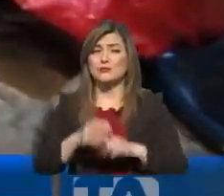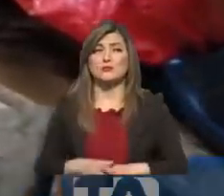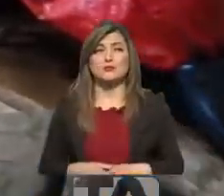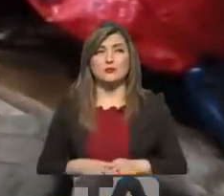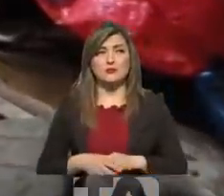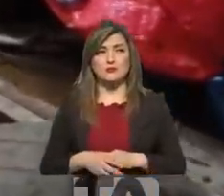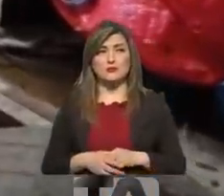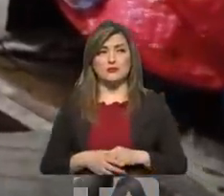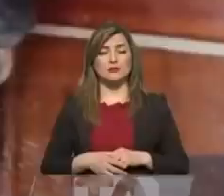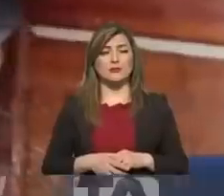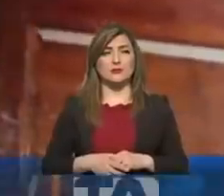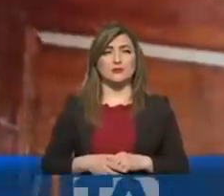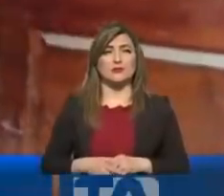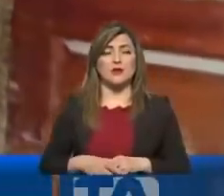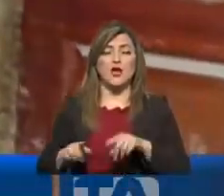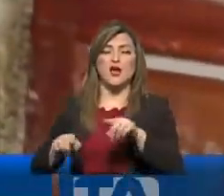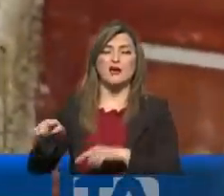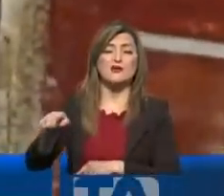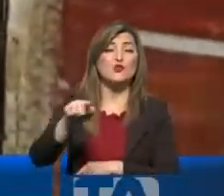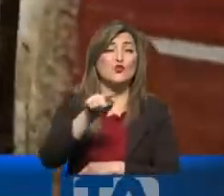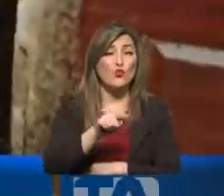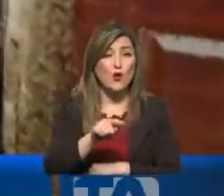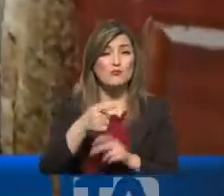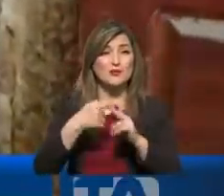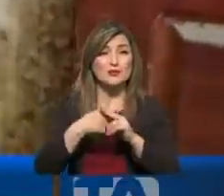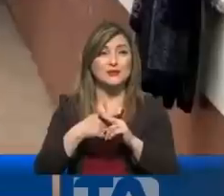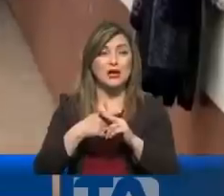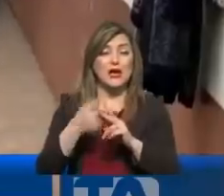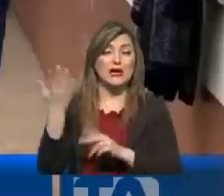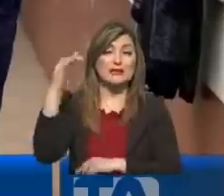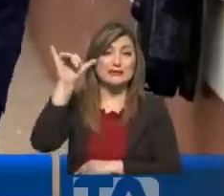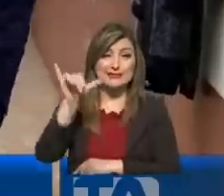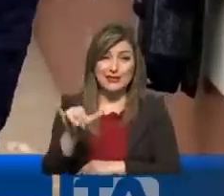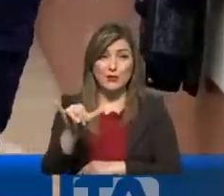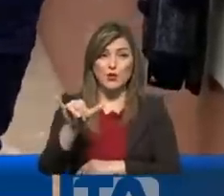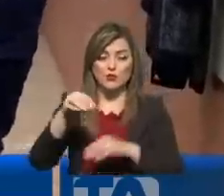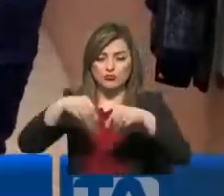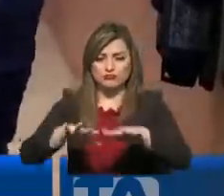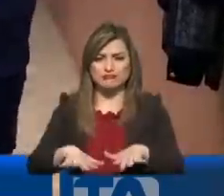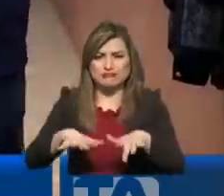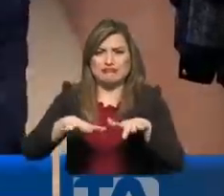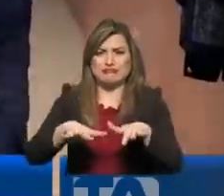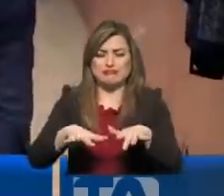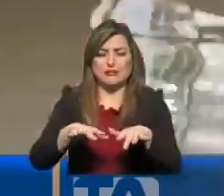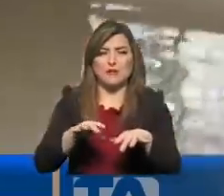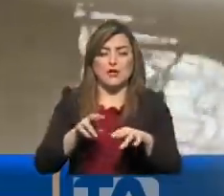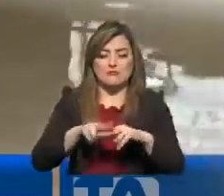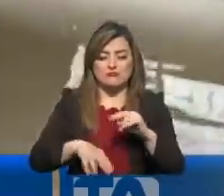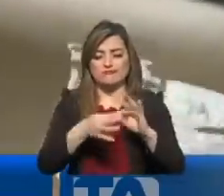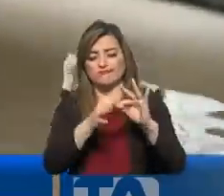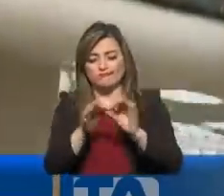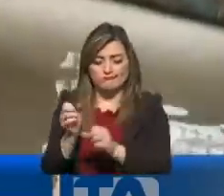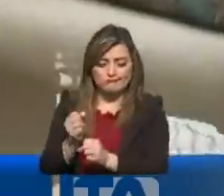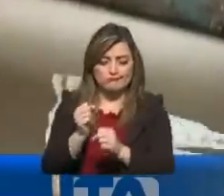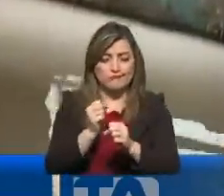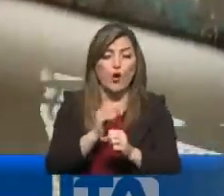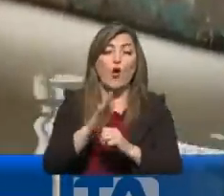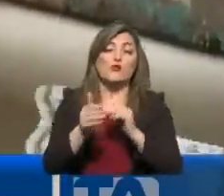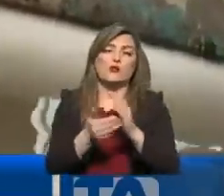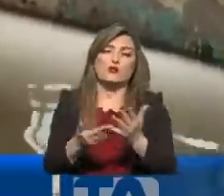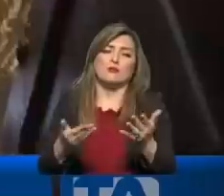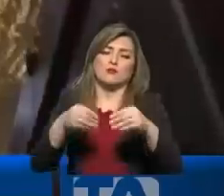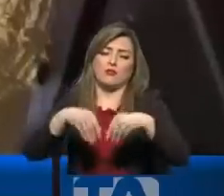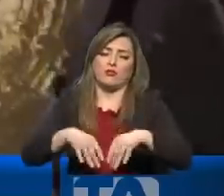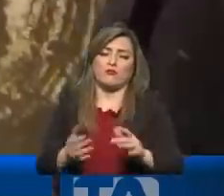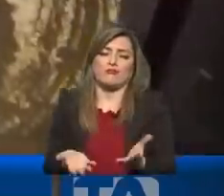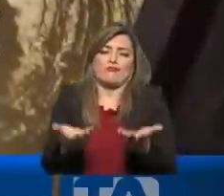sectores de Xucay, Narancay y el Carmen de Gullo, que comenzaban a recuperarse de lo ocurrido el sábado, nuevamente sufrieron los embates de la naturaleza. El